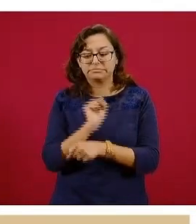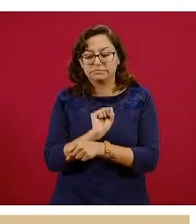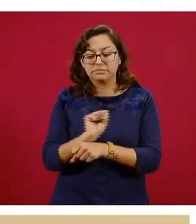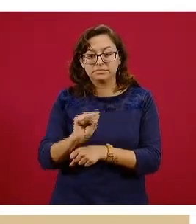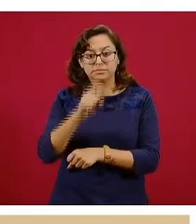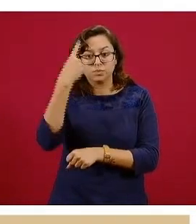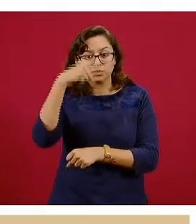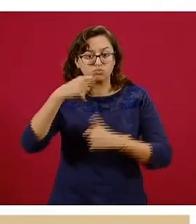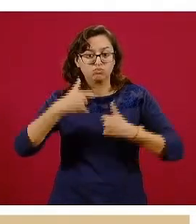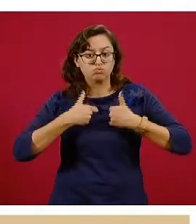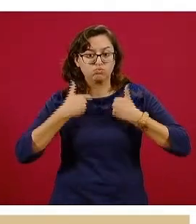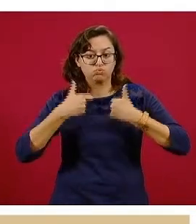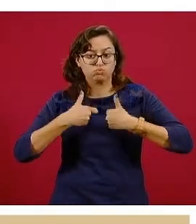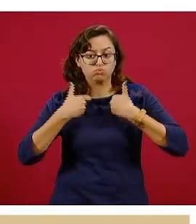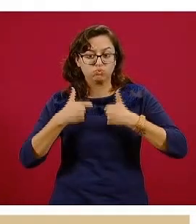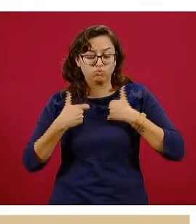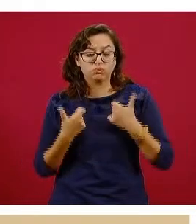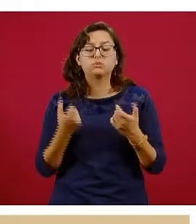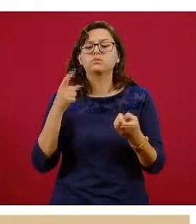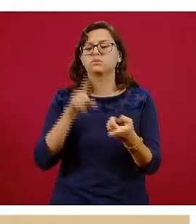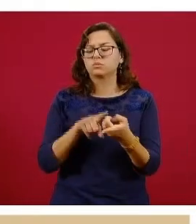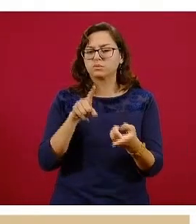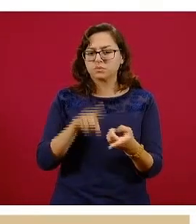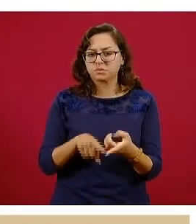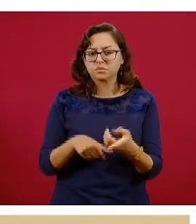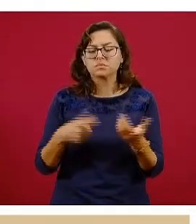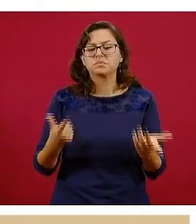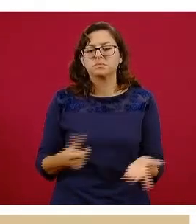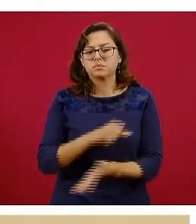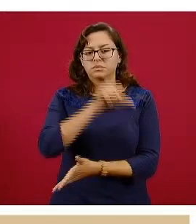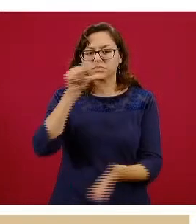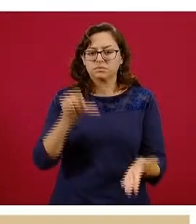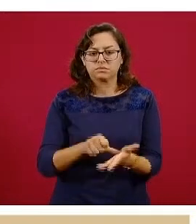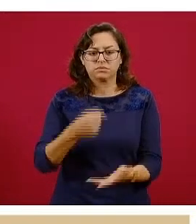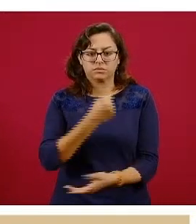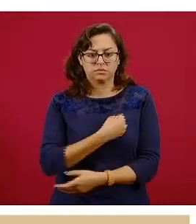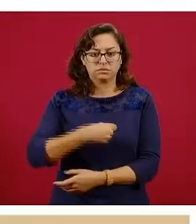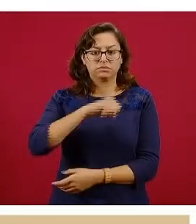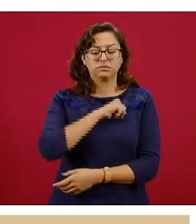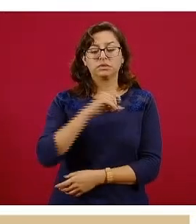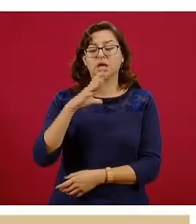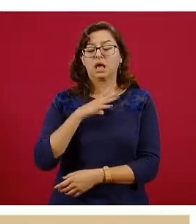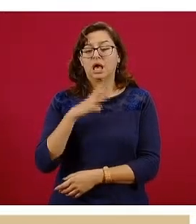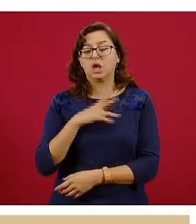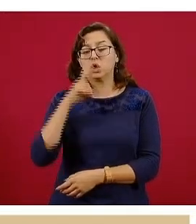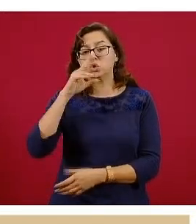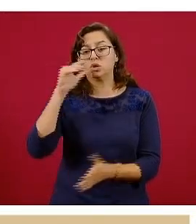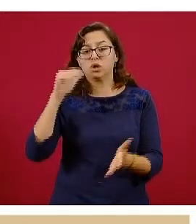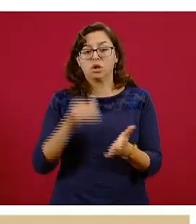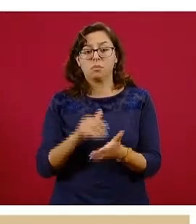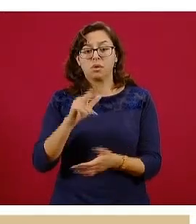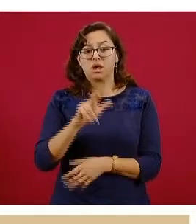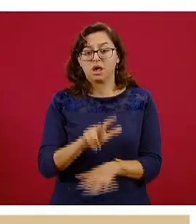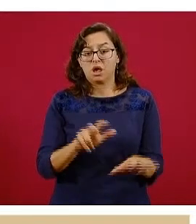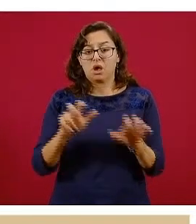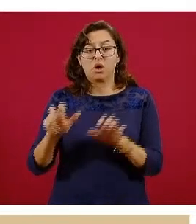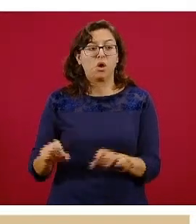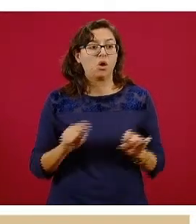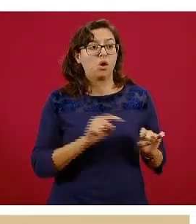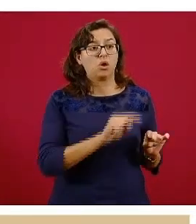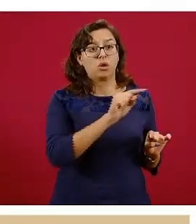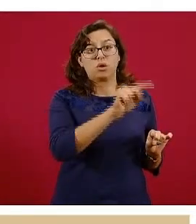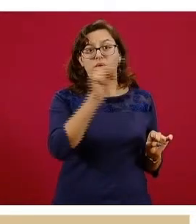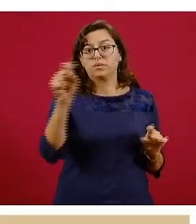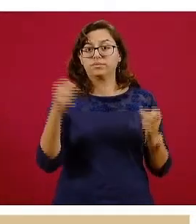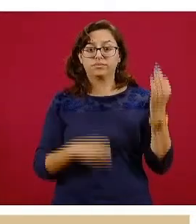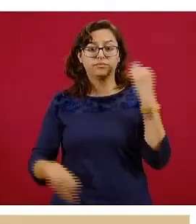están normalmente ubicadas en centros de salud. Tenemos más de 2.800 servicios amigables distribuidos